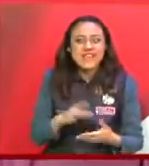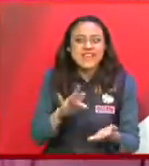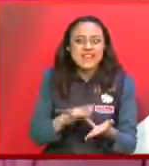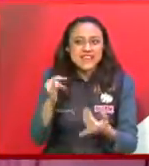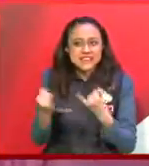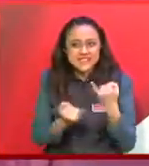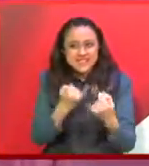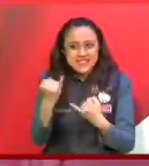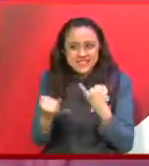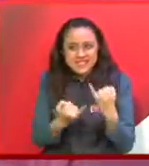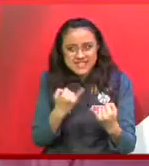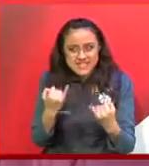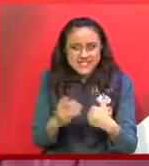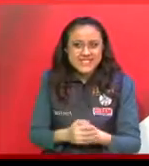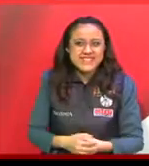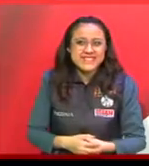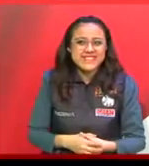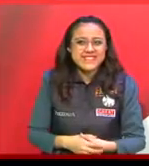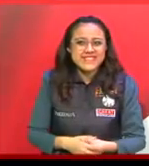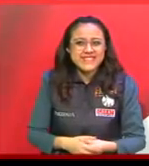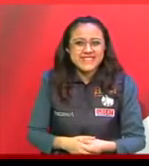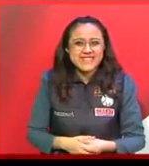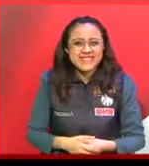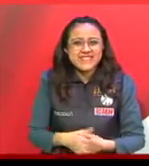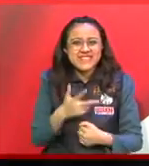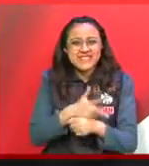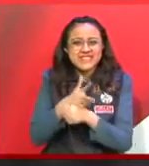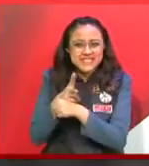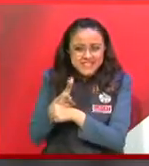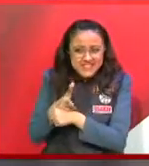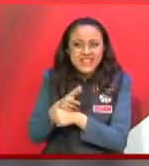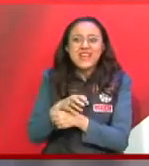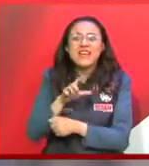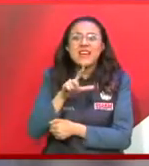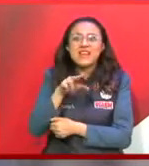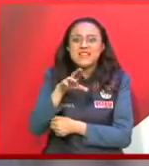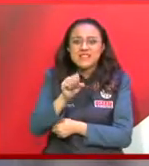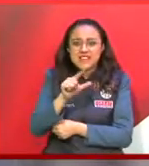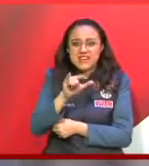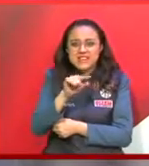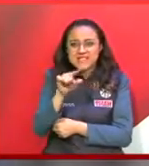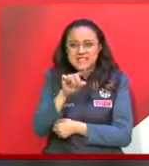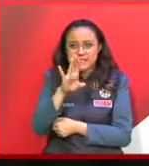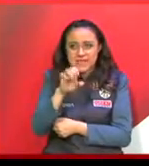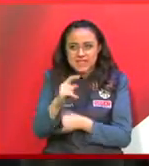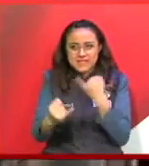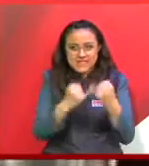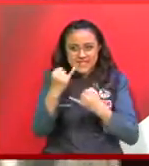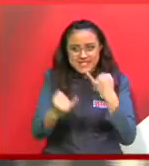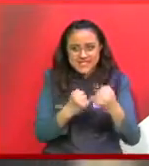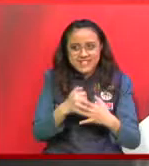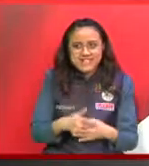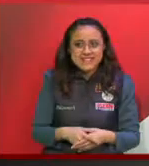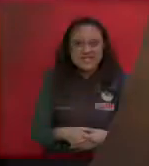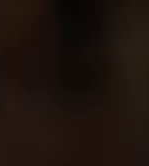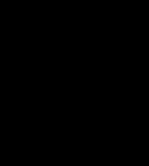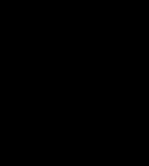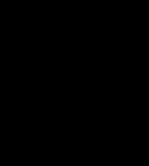Gracias, juguetón. Con imágenes y edición de Aarón Herrera, Lisbeth López, Juguetón.